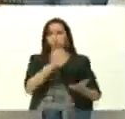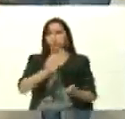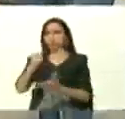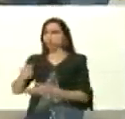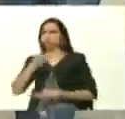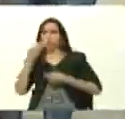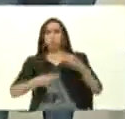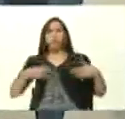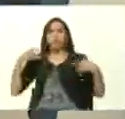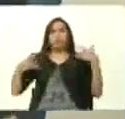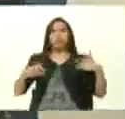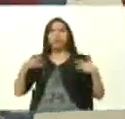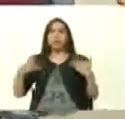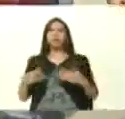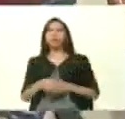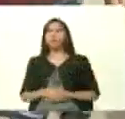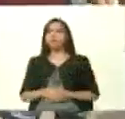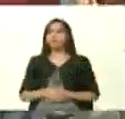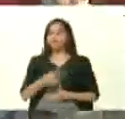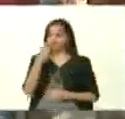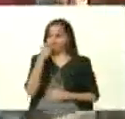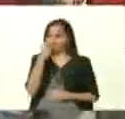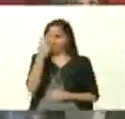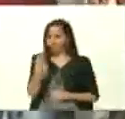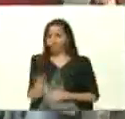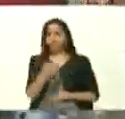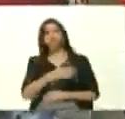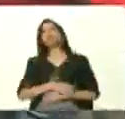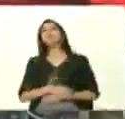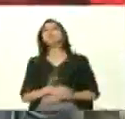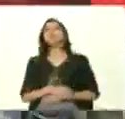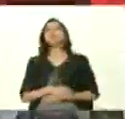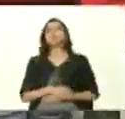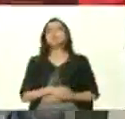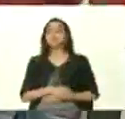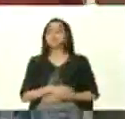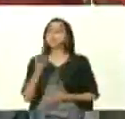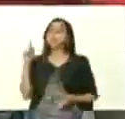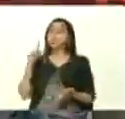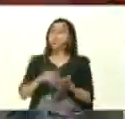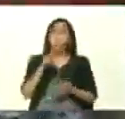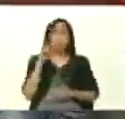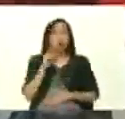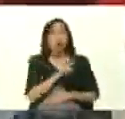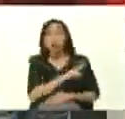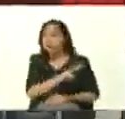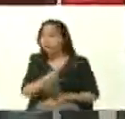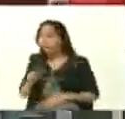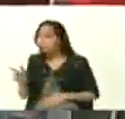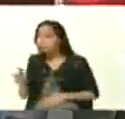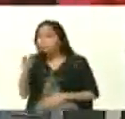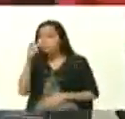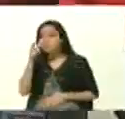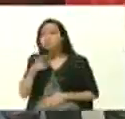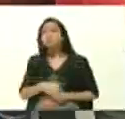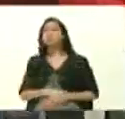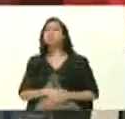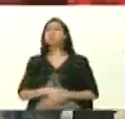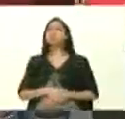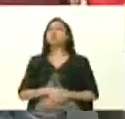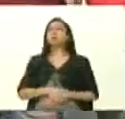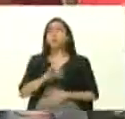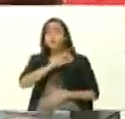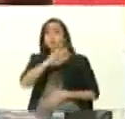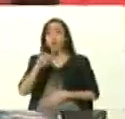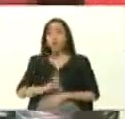Vamos a ver, vamos a aproximarnos. Vamos a aproximarnos. Estamos acá, viva. Plan proteína. Plan Z,